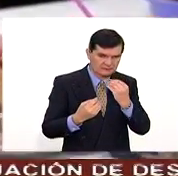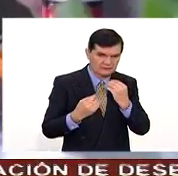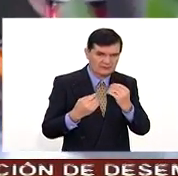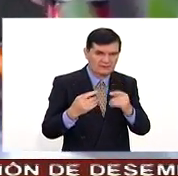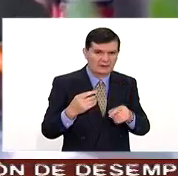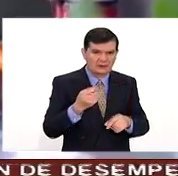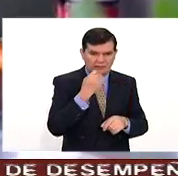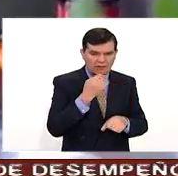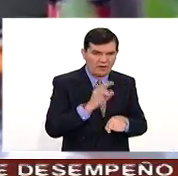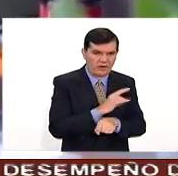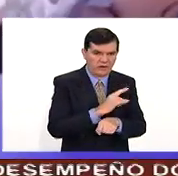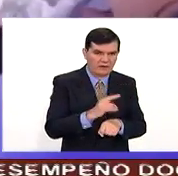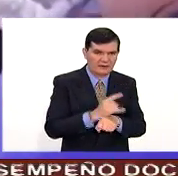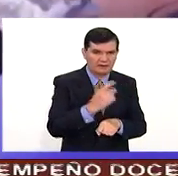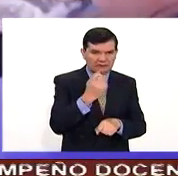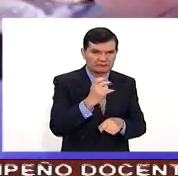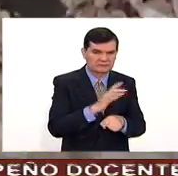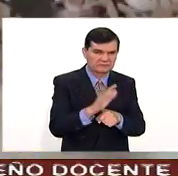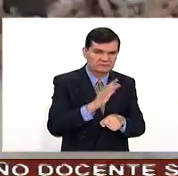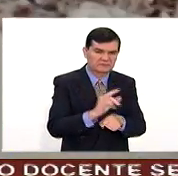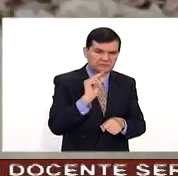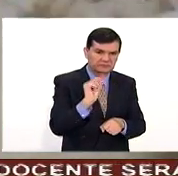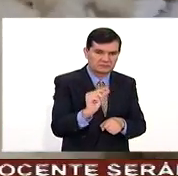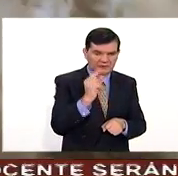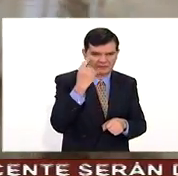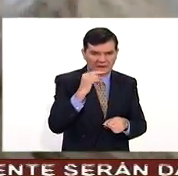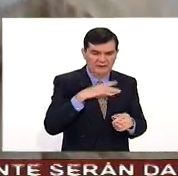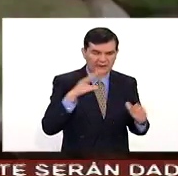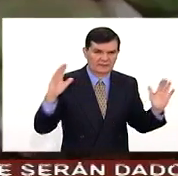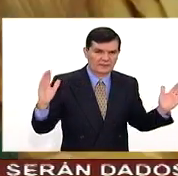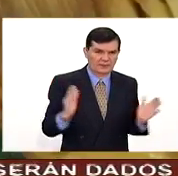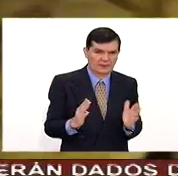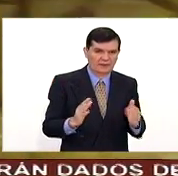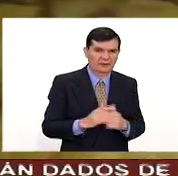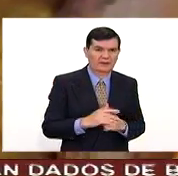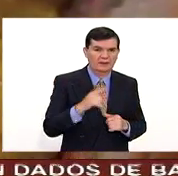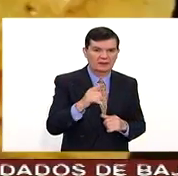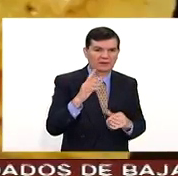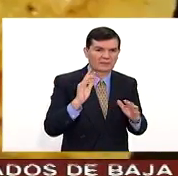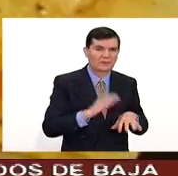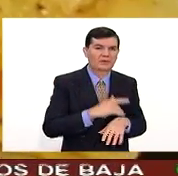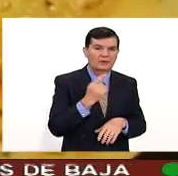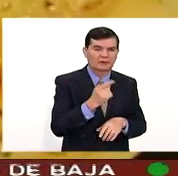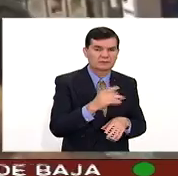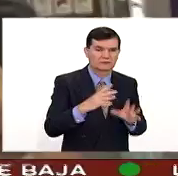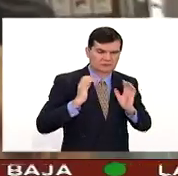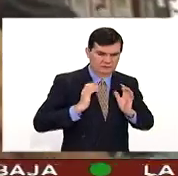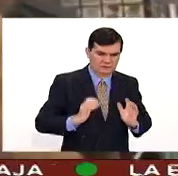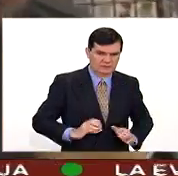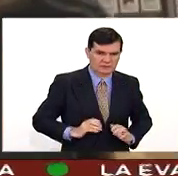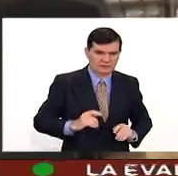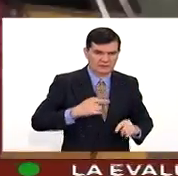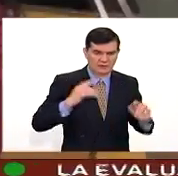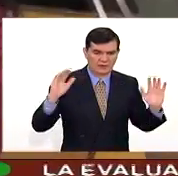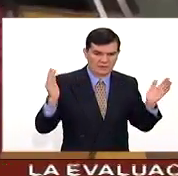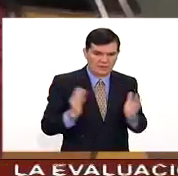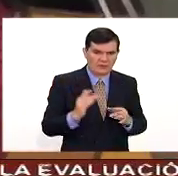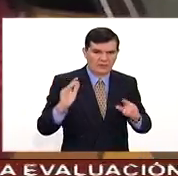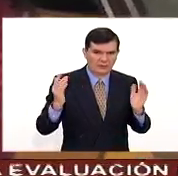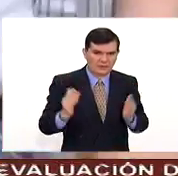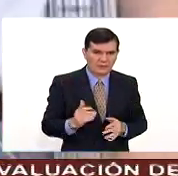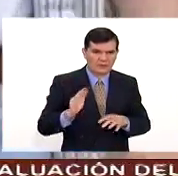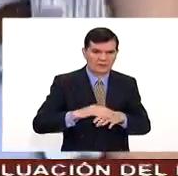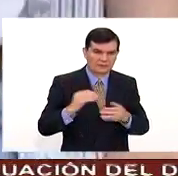chatarra son muy poco eficientes para quienes desean bajar de peso, ya que estos cuerpos se han vaciado tanto de los